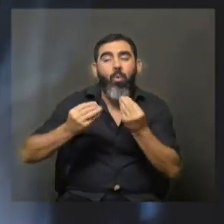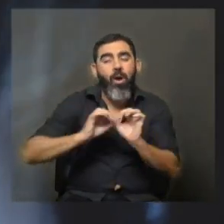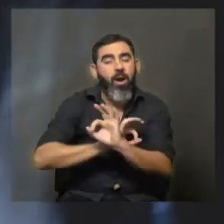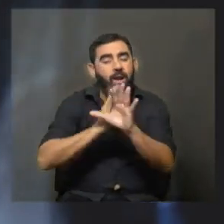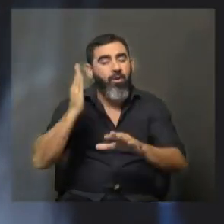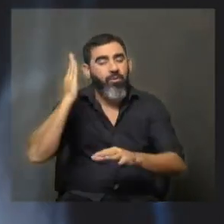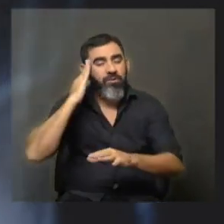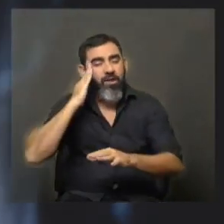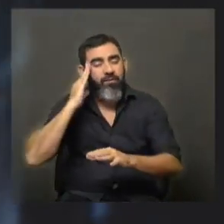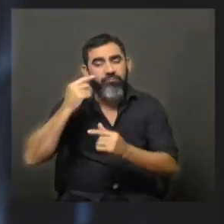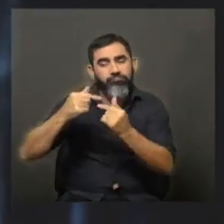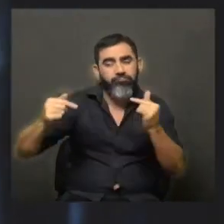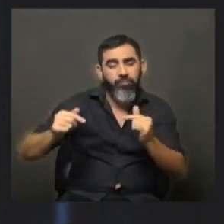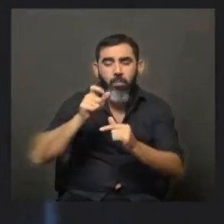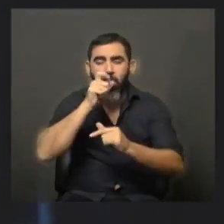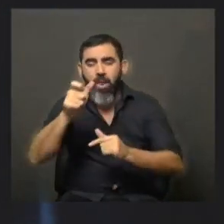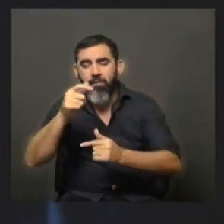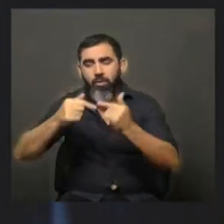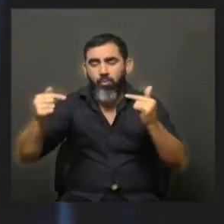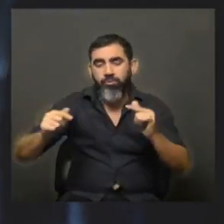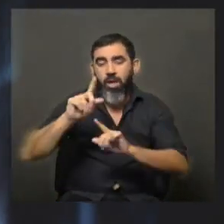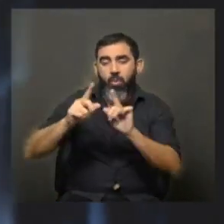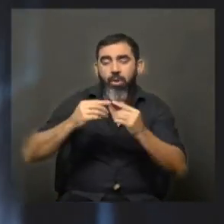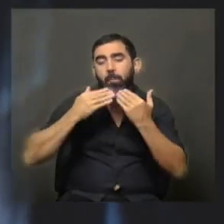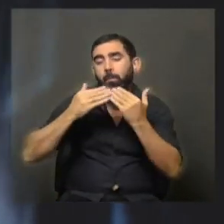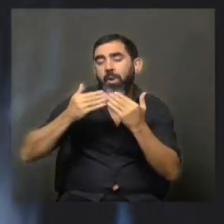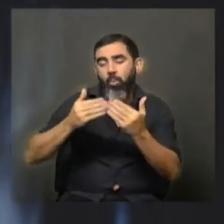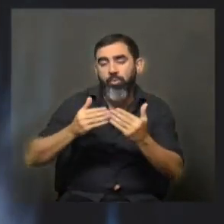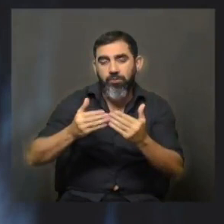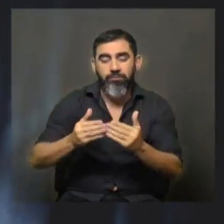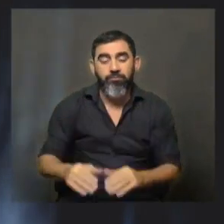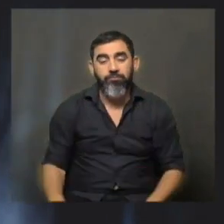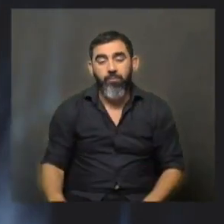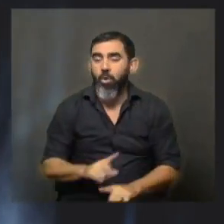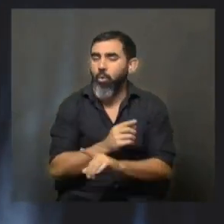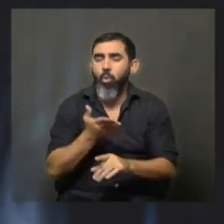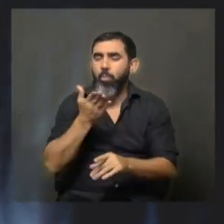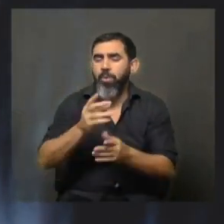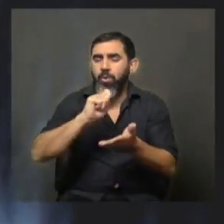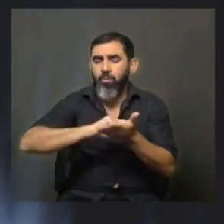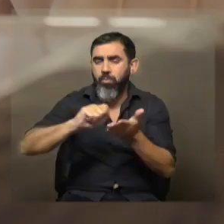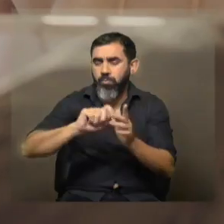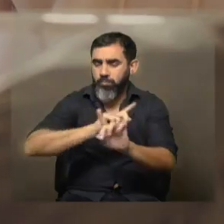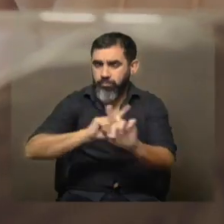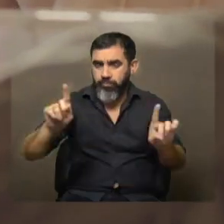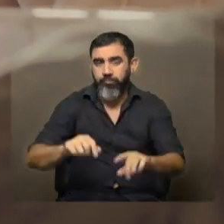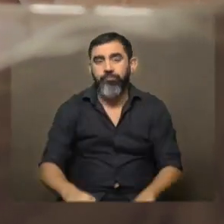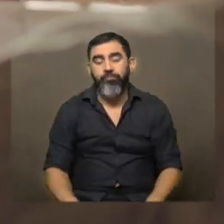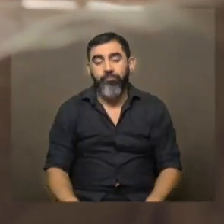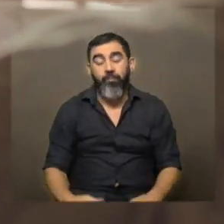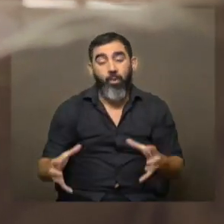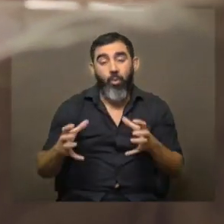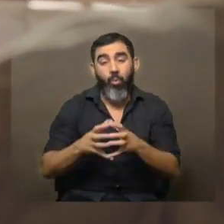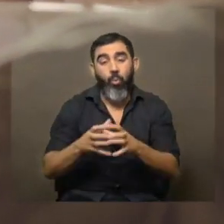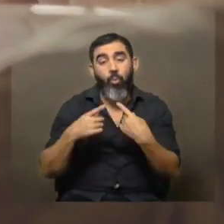claras son las instrucciones, palabras, etcétera, de algunos cuestionarios. No se les pedirá completar los mismos. El grupo de